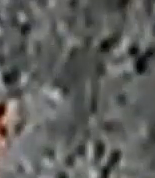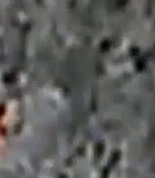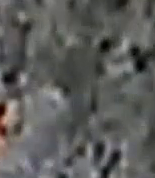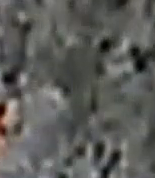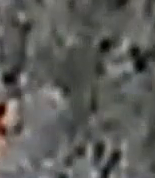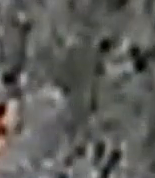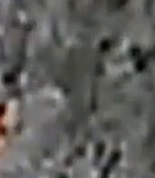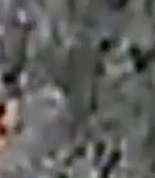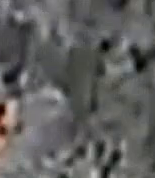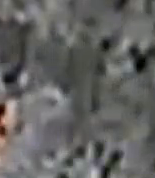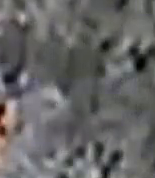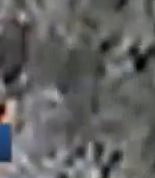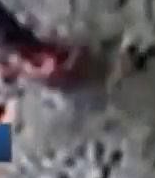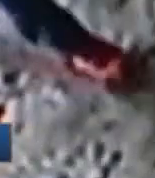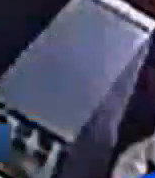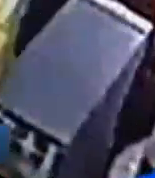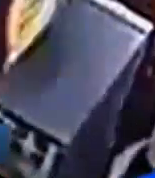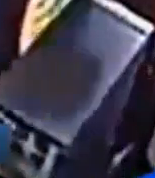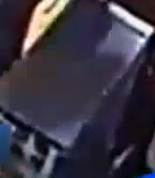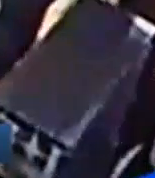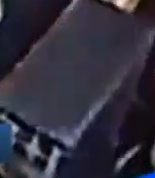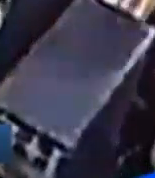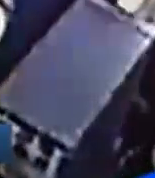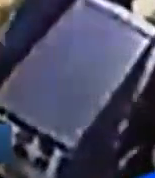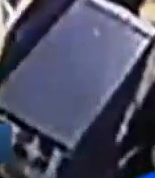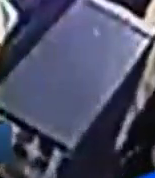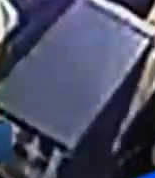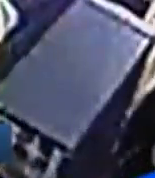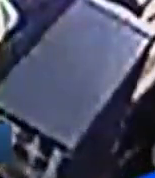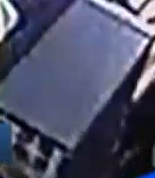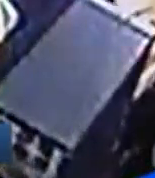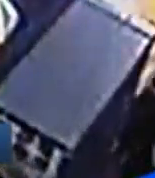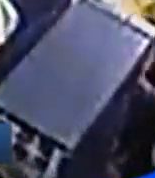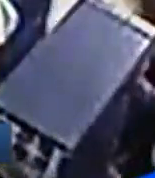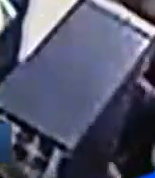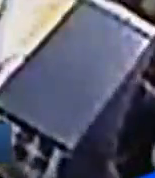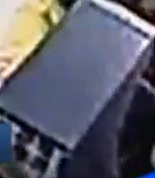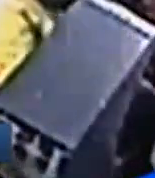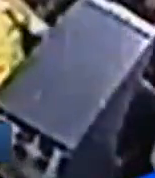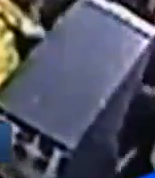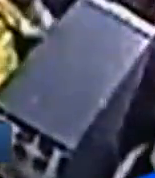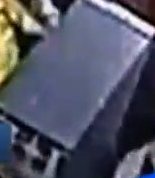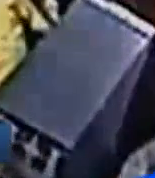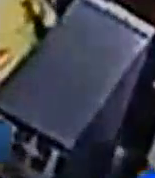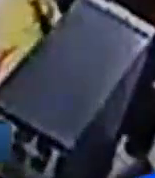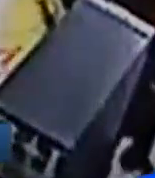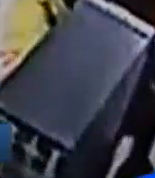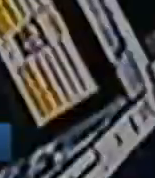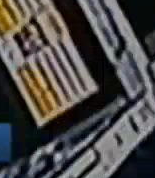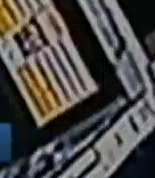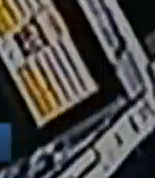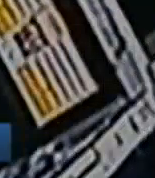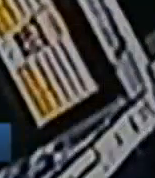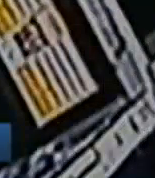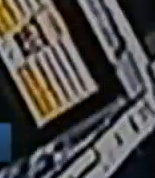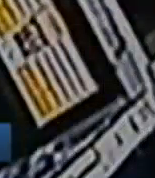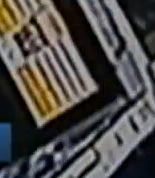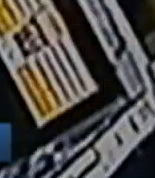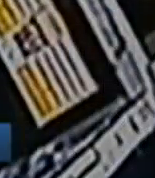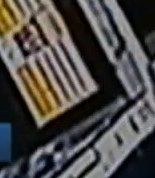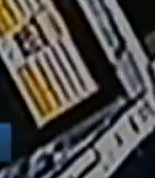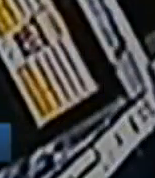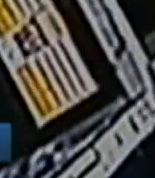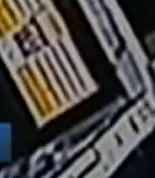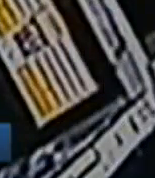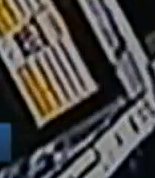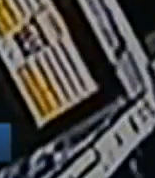Más adelante, delincuentes roban en un cyber y se llevan más de $800 y varios teléfonos celulares en